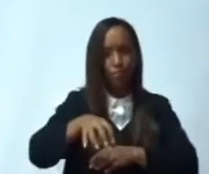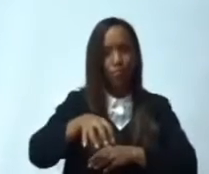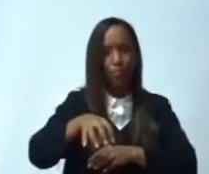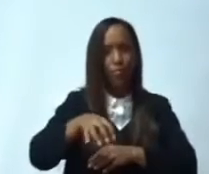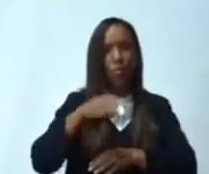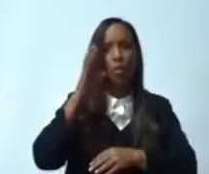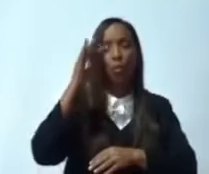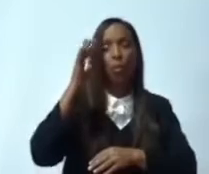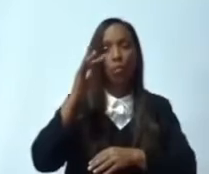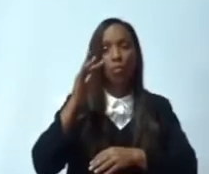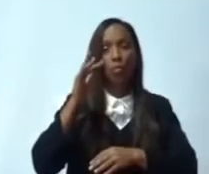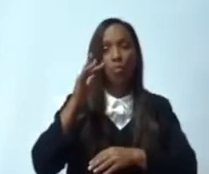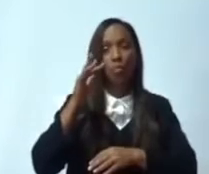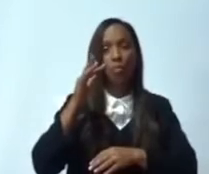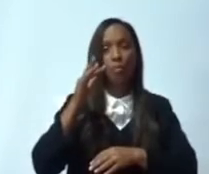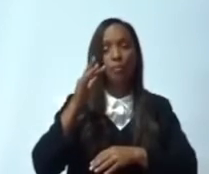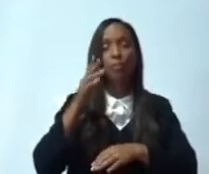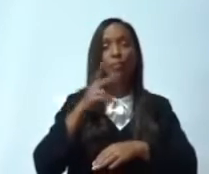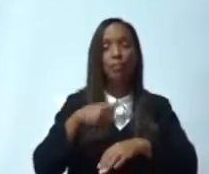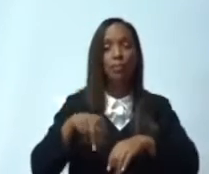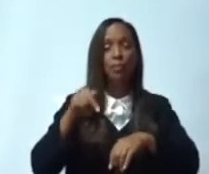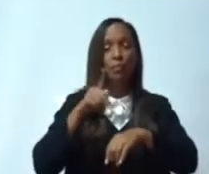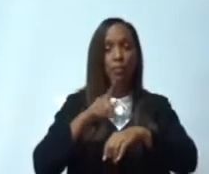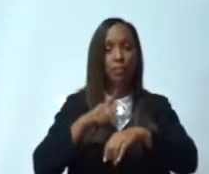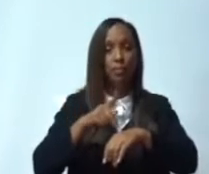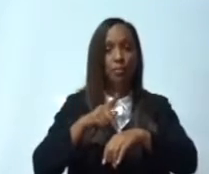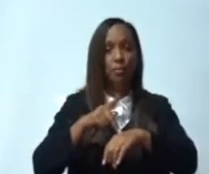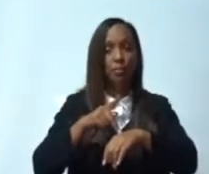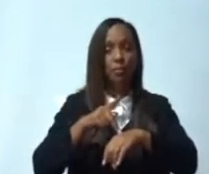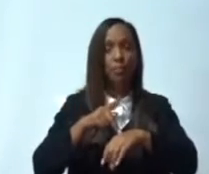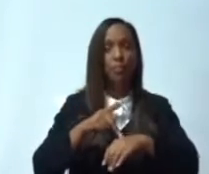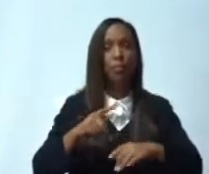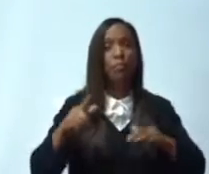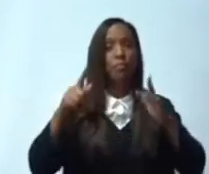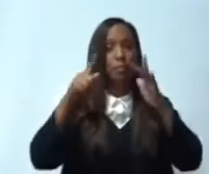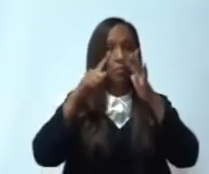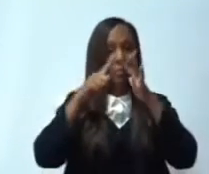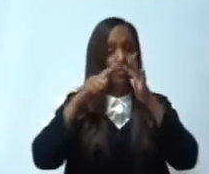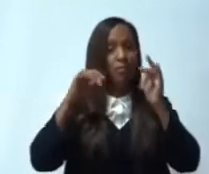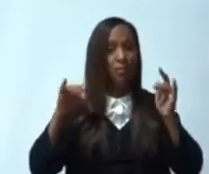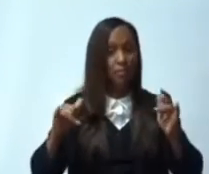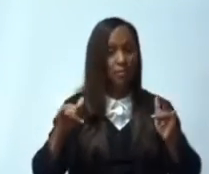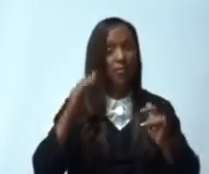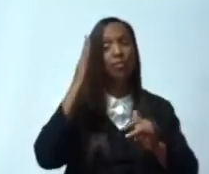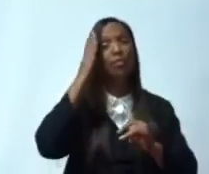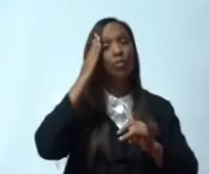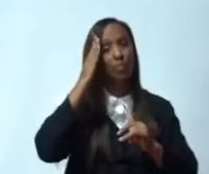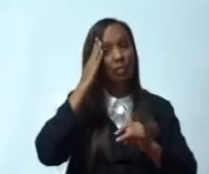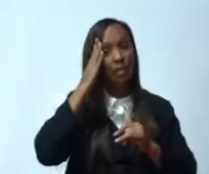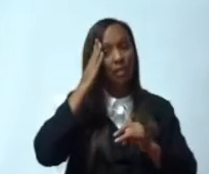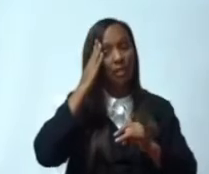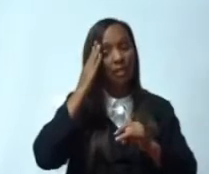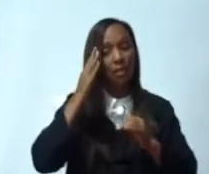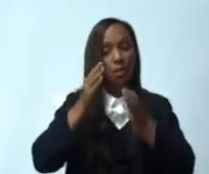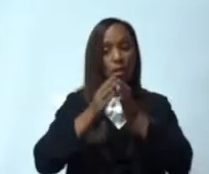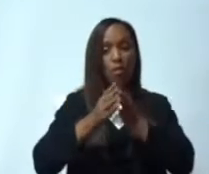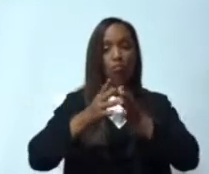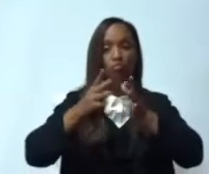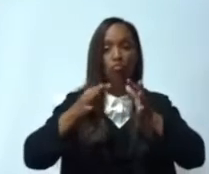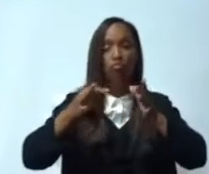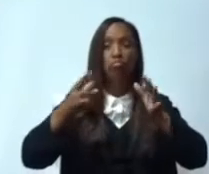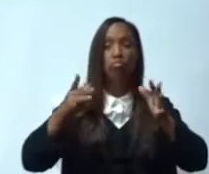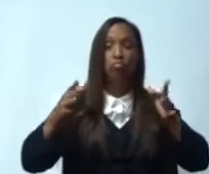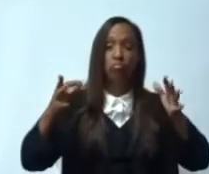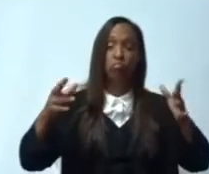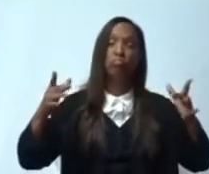la que más ha crecido en los últimos años en el país. Y la otra banda es un lugar